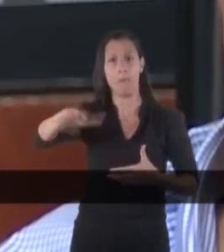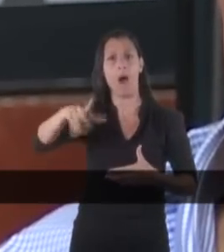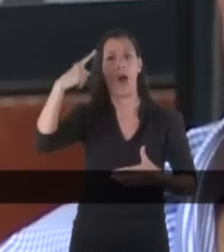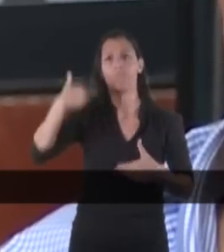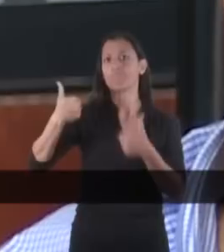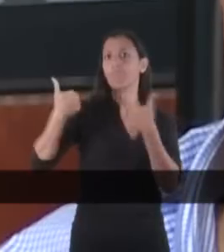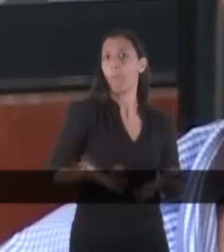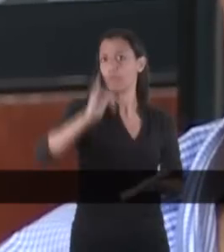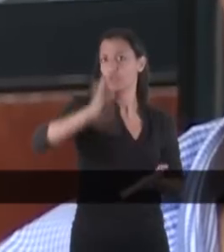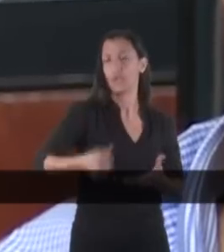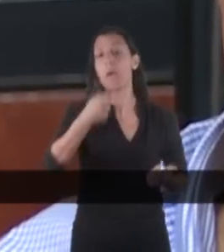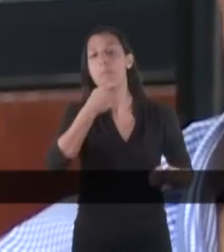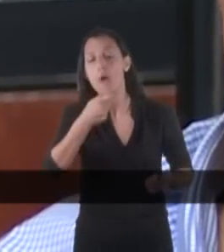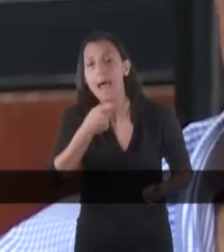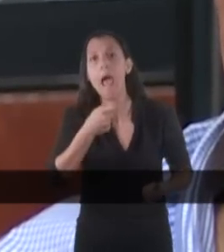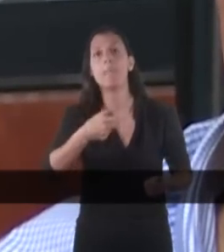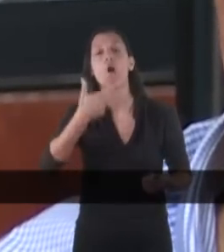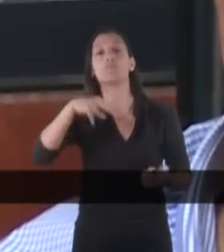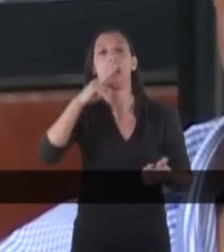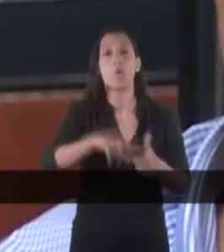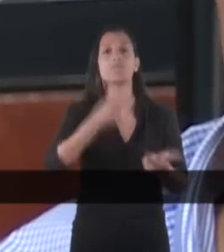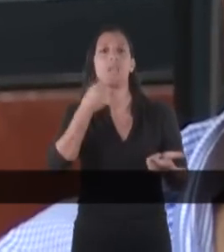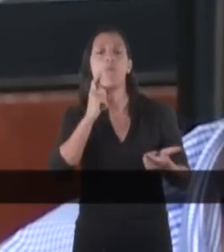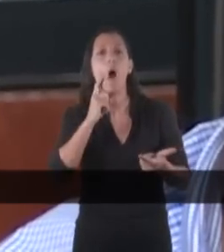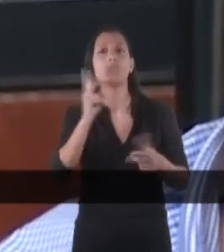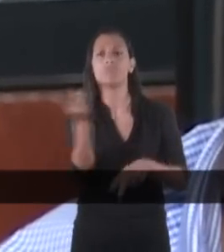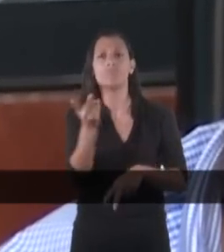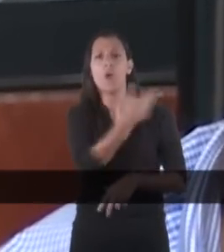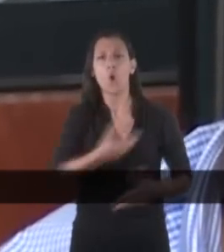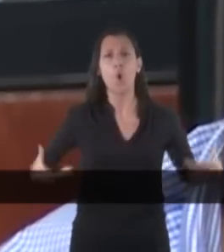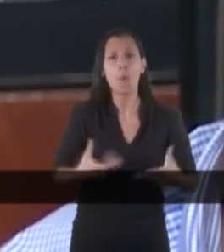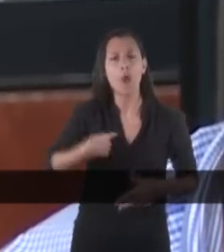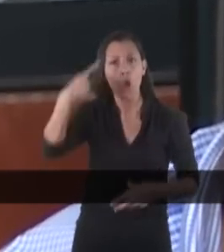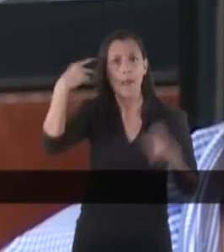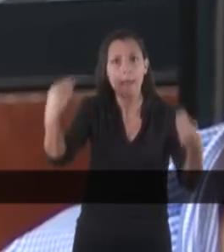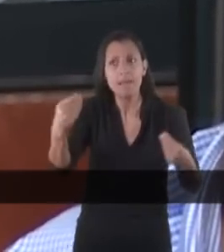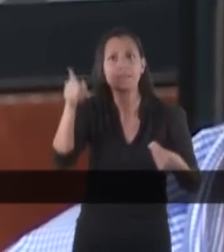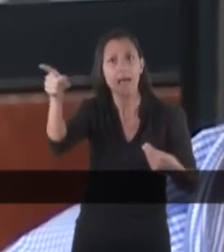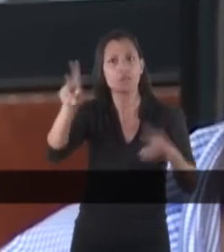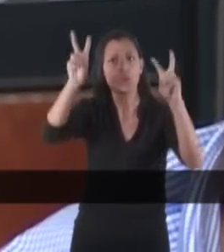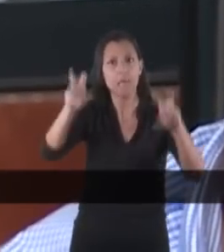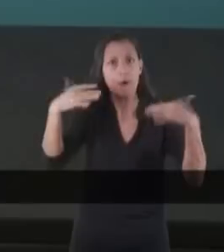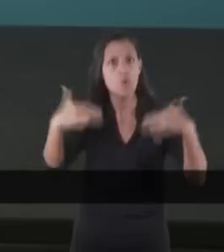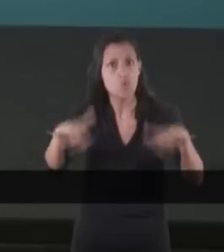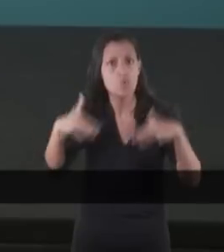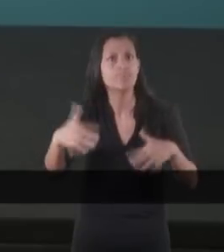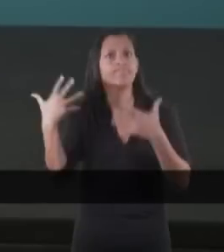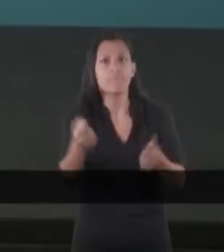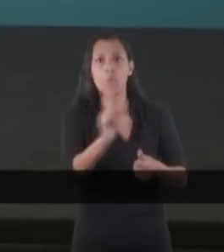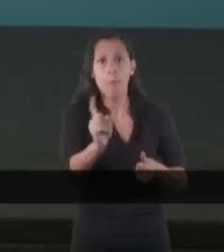Luis, caso San Juan. ¿Cómo observa el gobierno esta falta de apoyo y si es una merma en el apoyo al